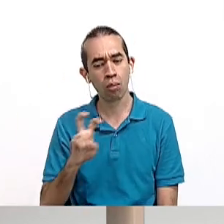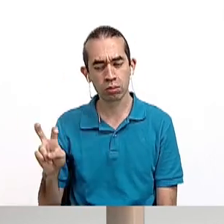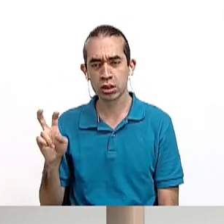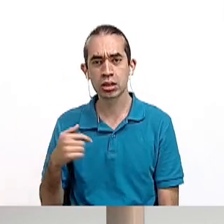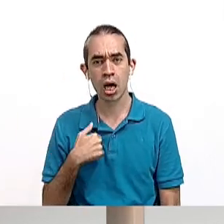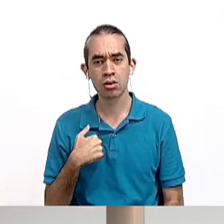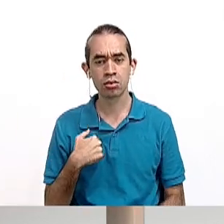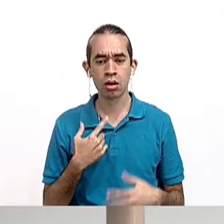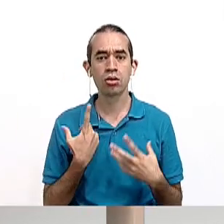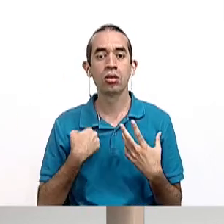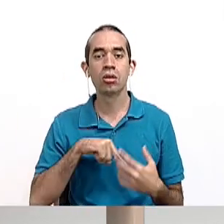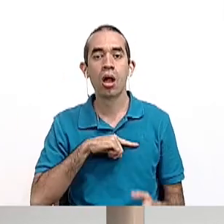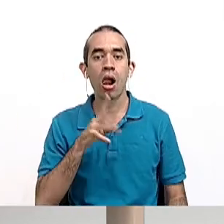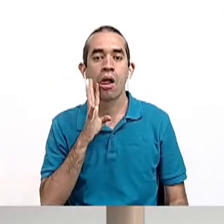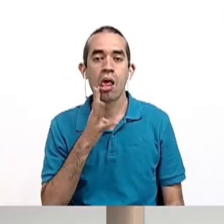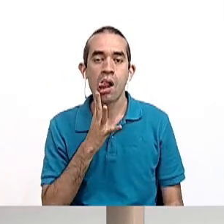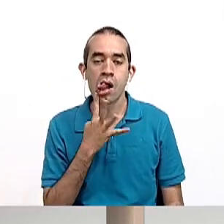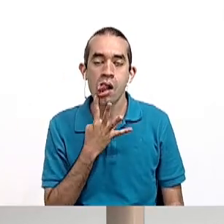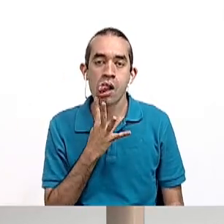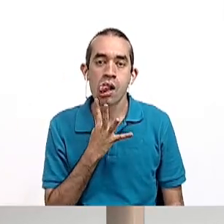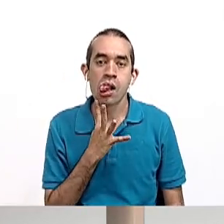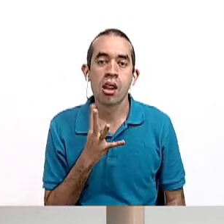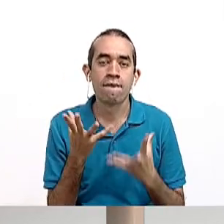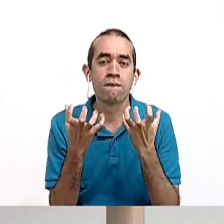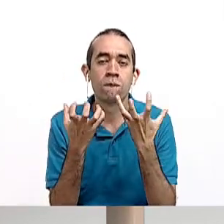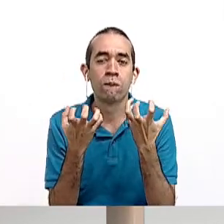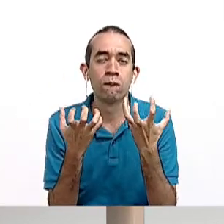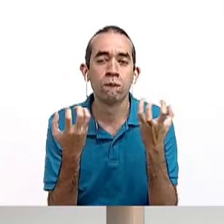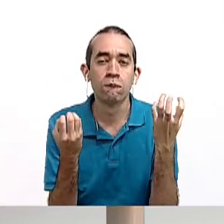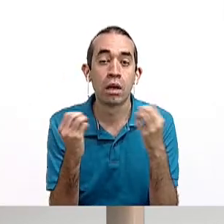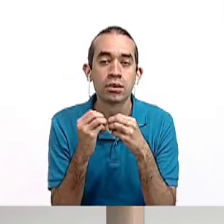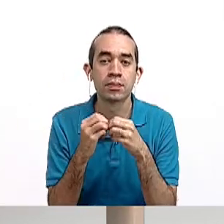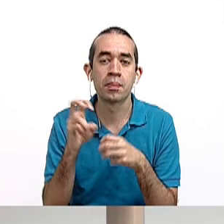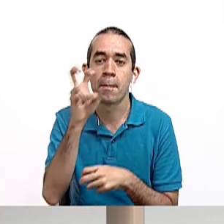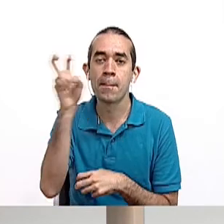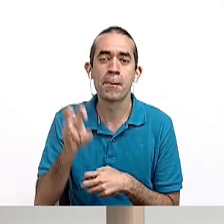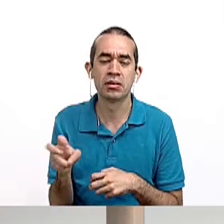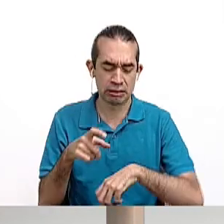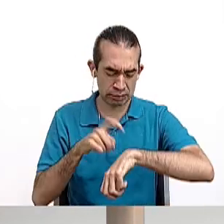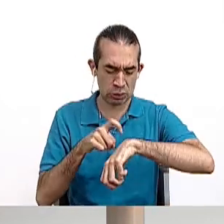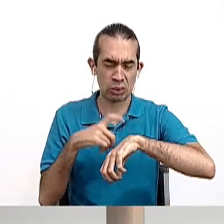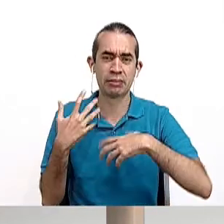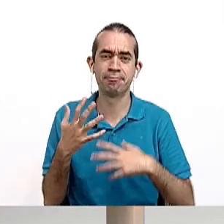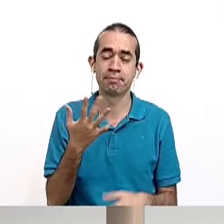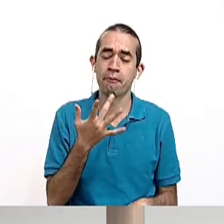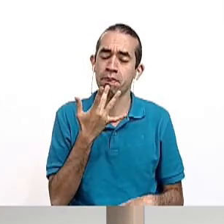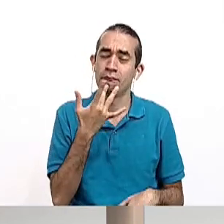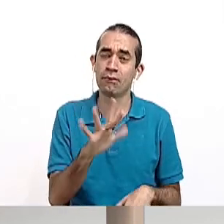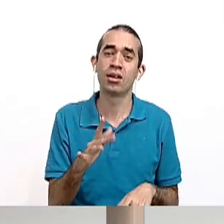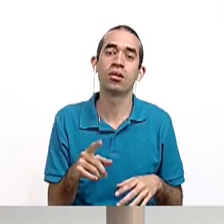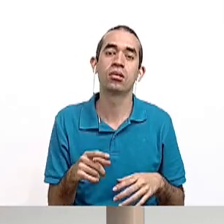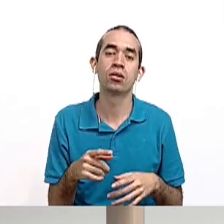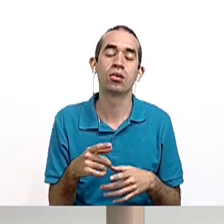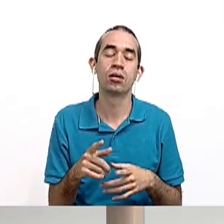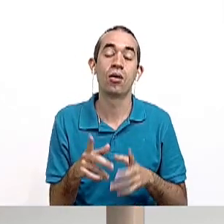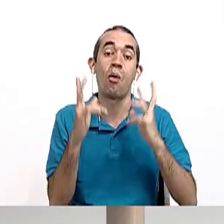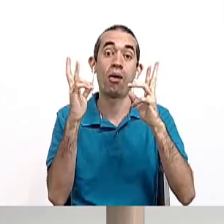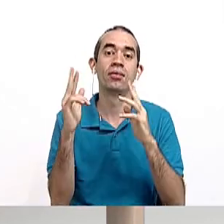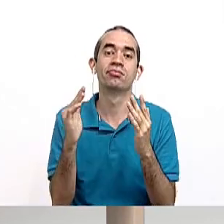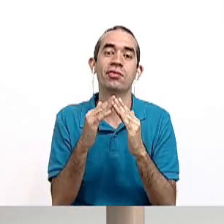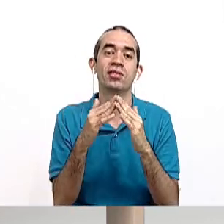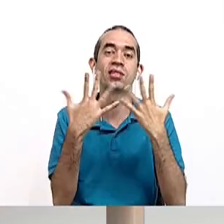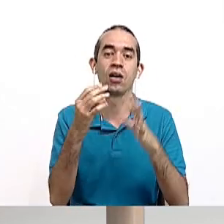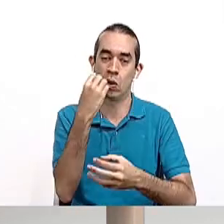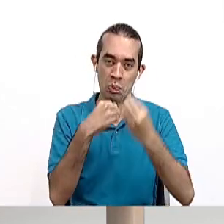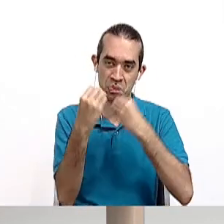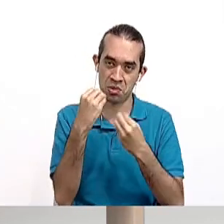a todos con el paladar a medias, con las ganas de comer un poquito de pizza más a esta hora. Bueno, yo me imagino que ya en casita ya comimos,